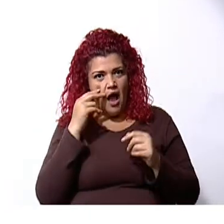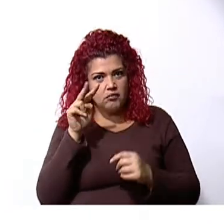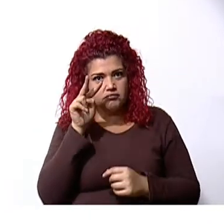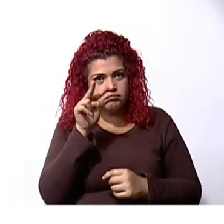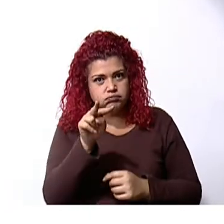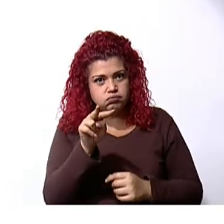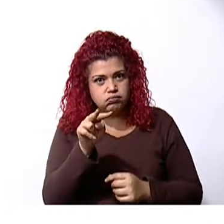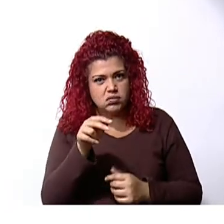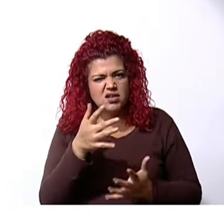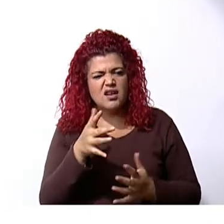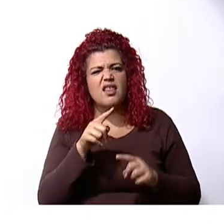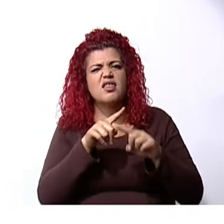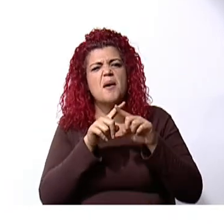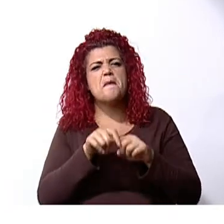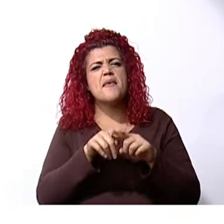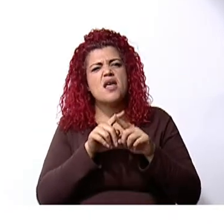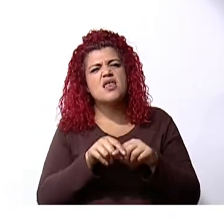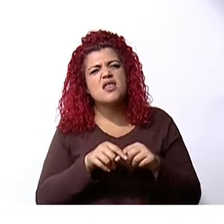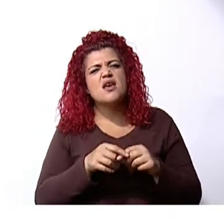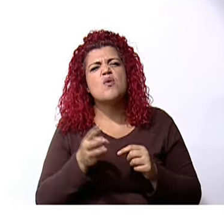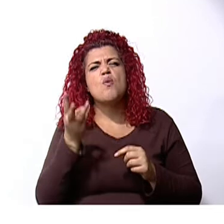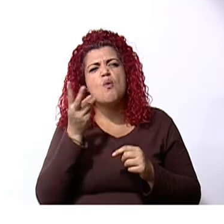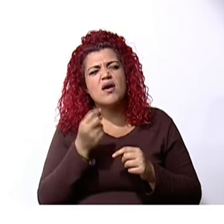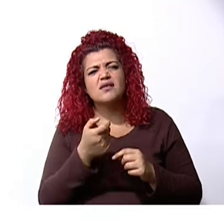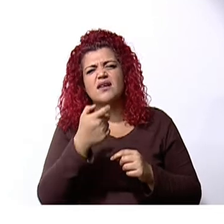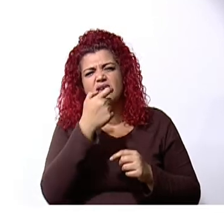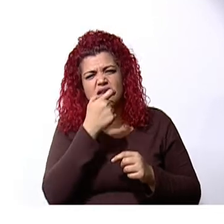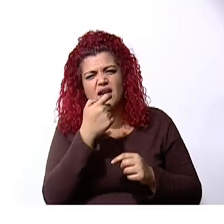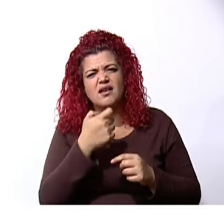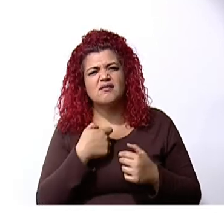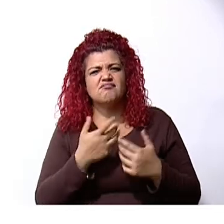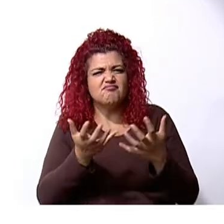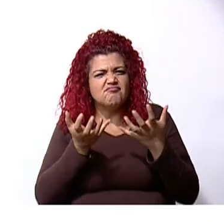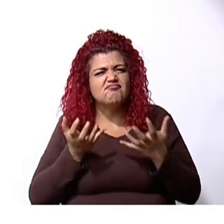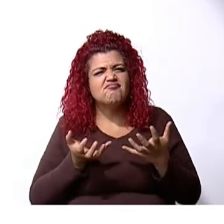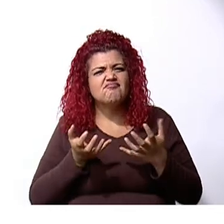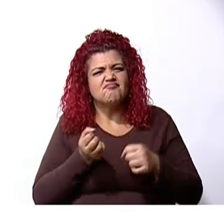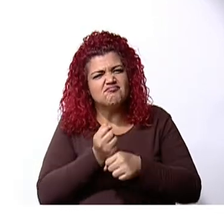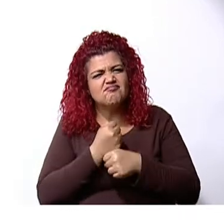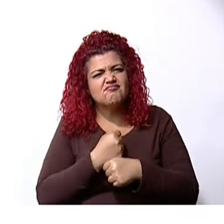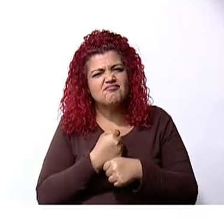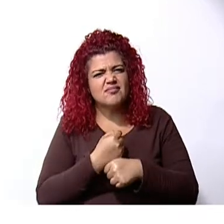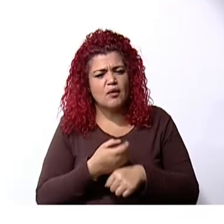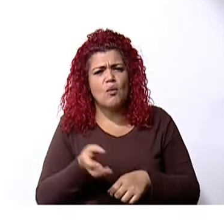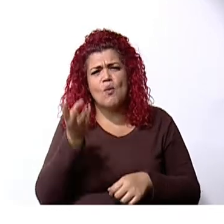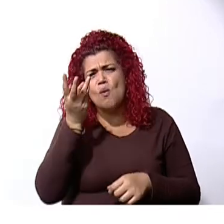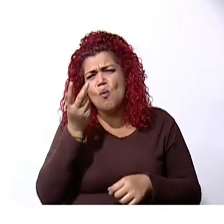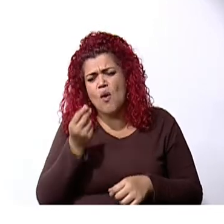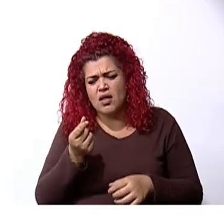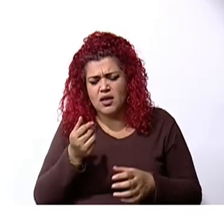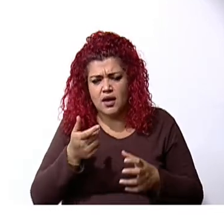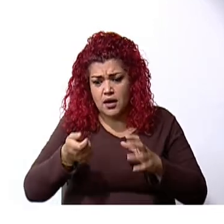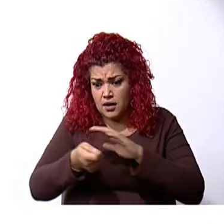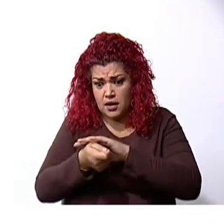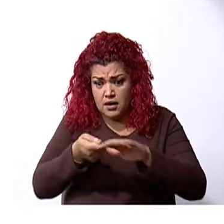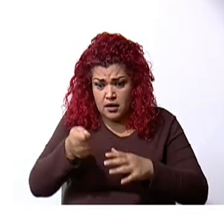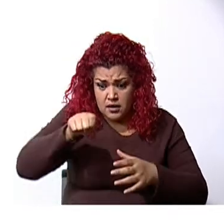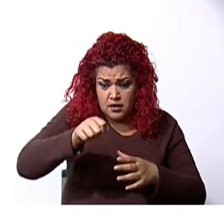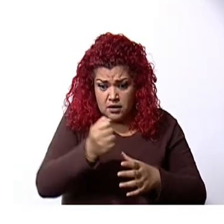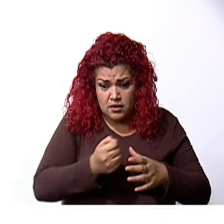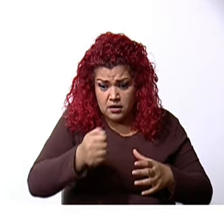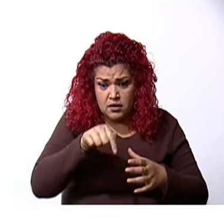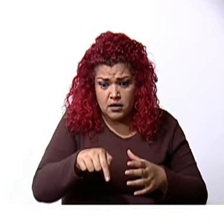observar, dependiendo de la cantidad de galletas que se deseen elaborar, la cantidad de harina